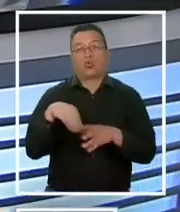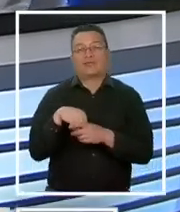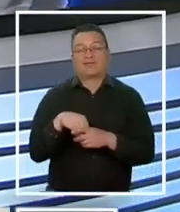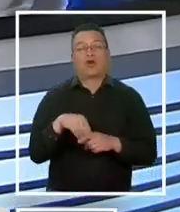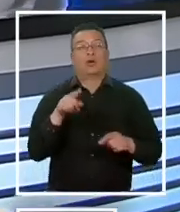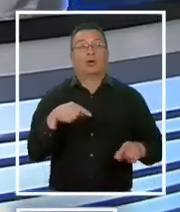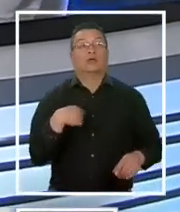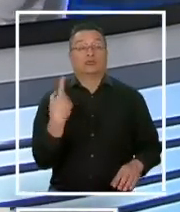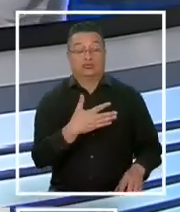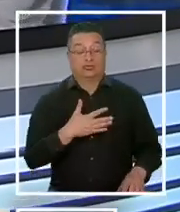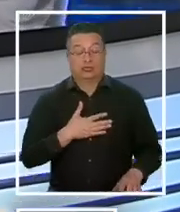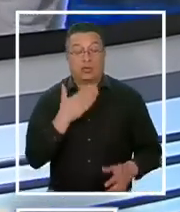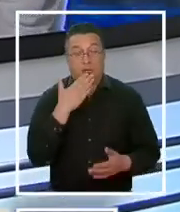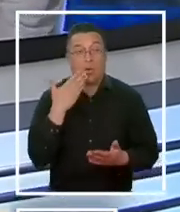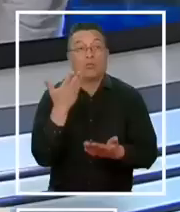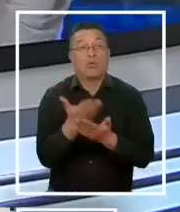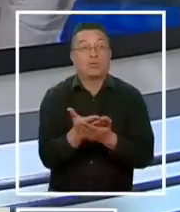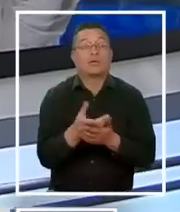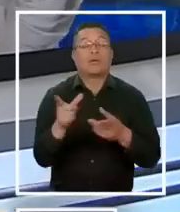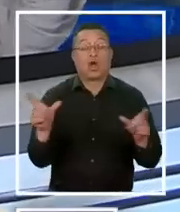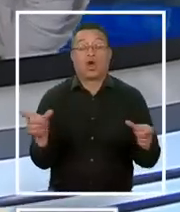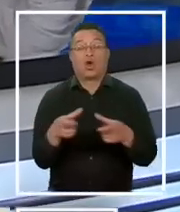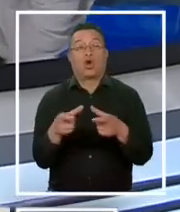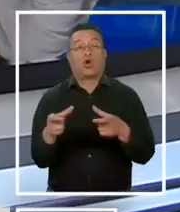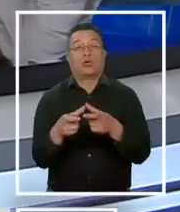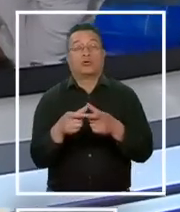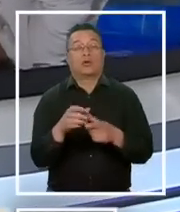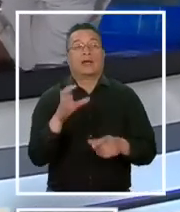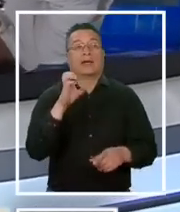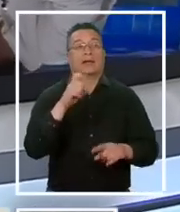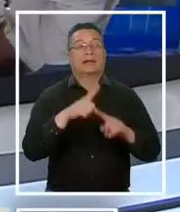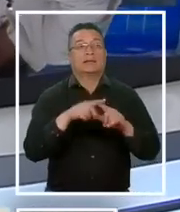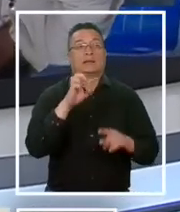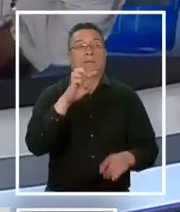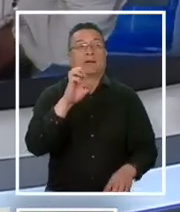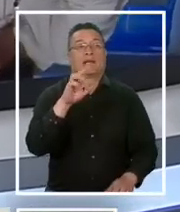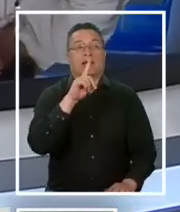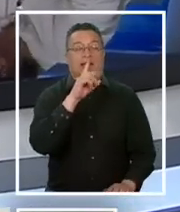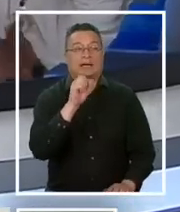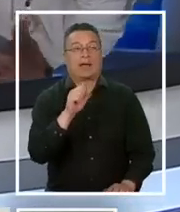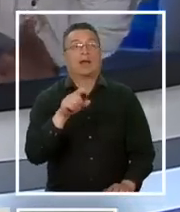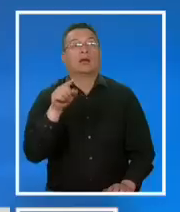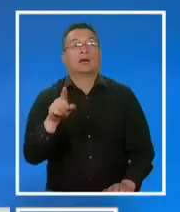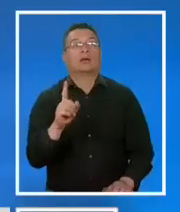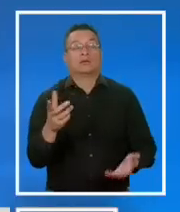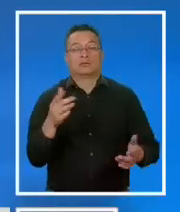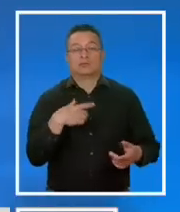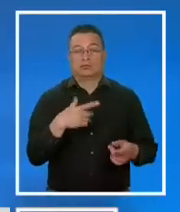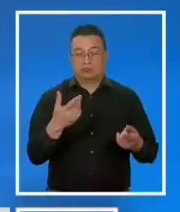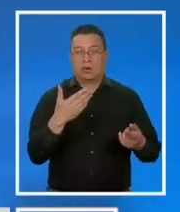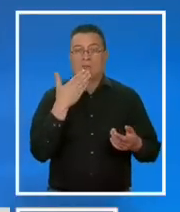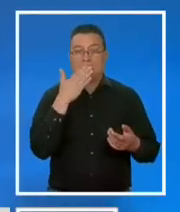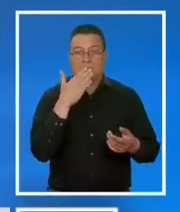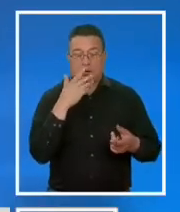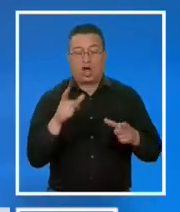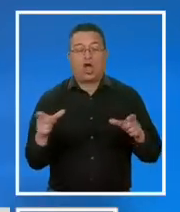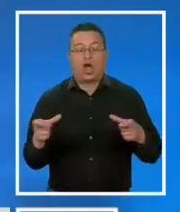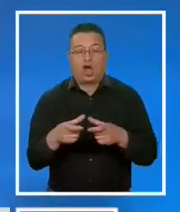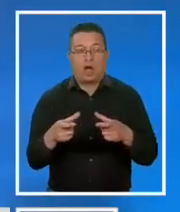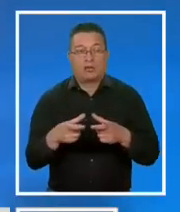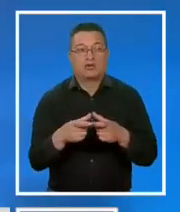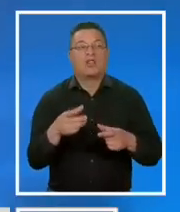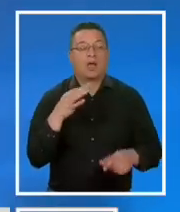en nuestra propuesta Hablamos de una comisión experta porque como no aspiramos a que los hombres digan expertos y expertas por lo menos que la comisión